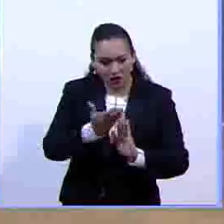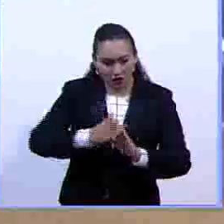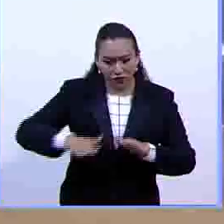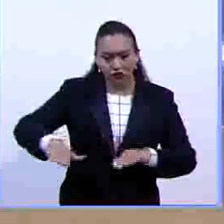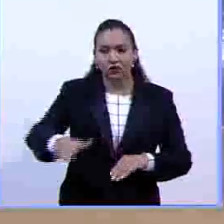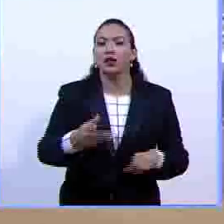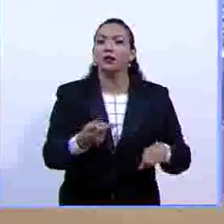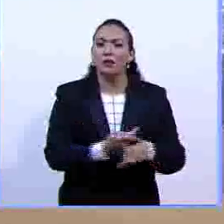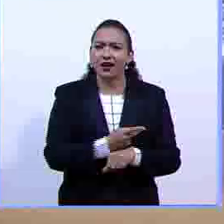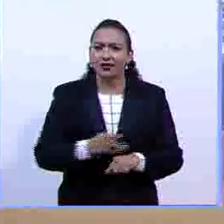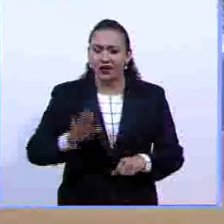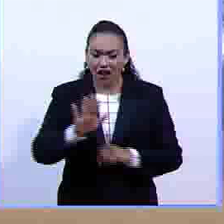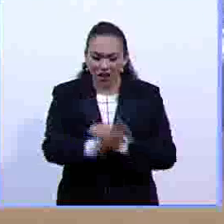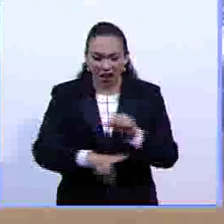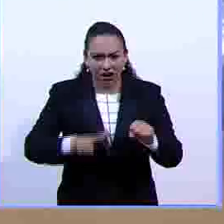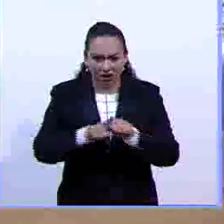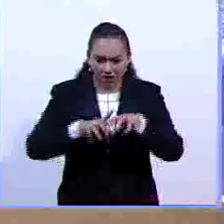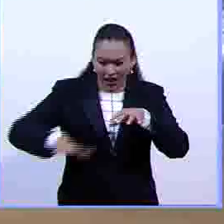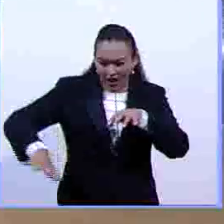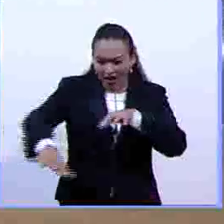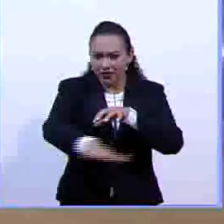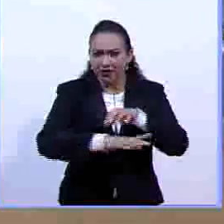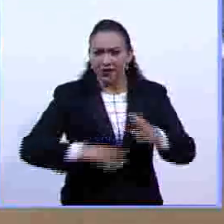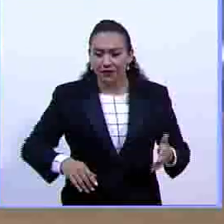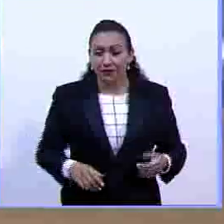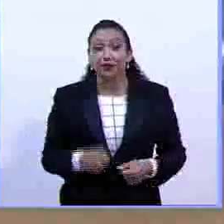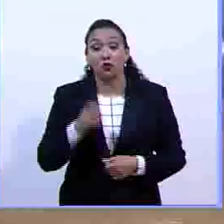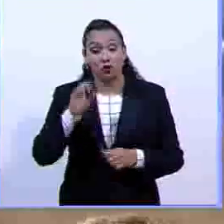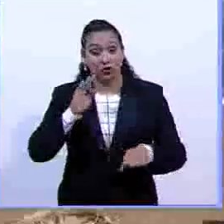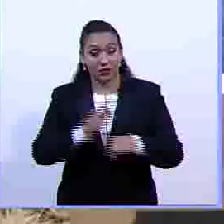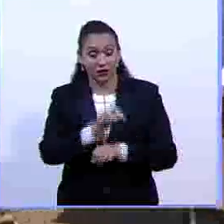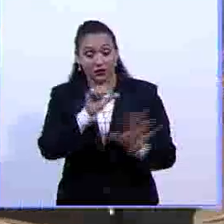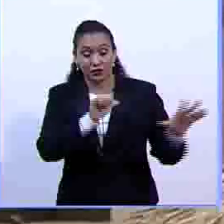el ecosistema, mientras que en el amparo en revisión